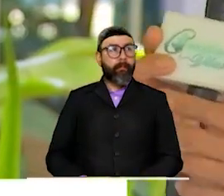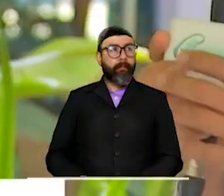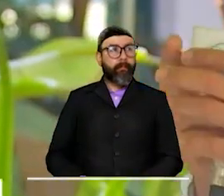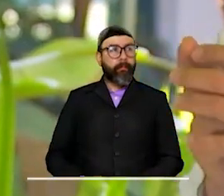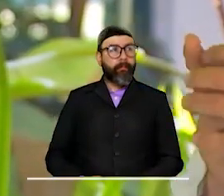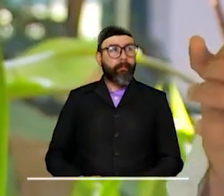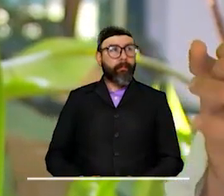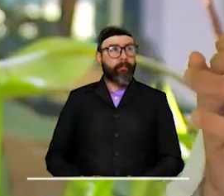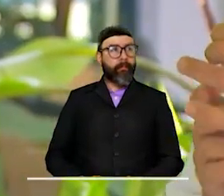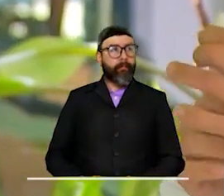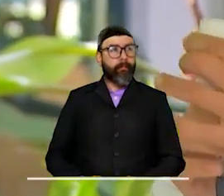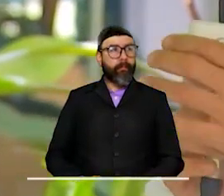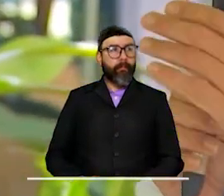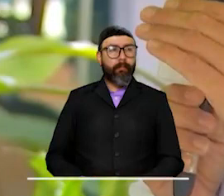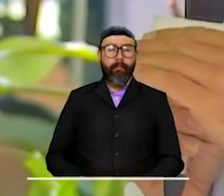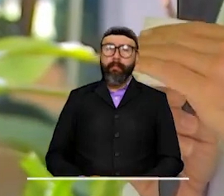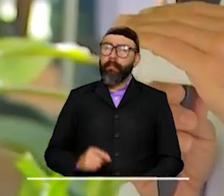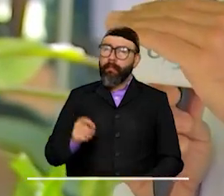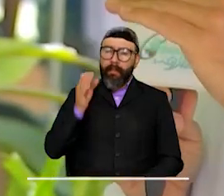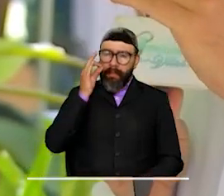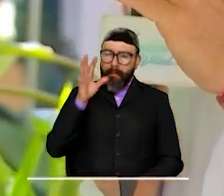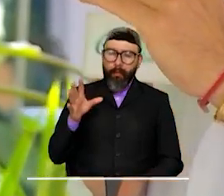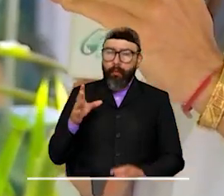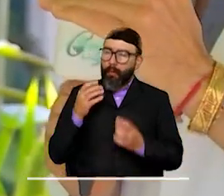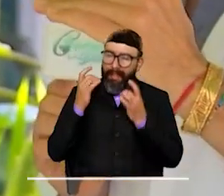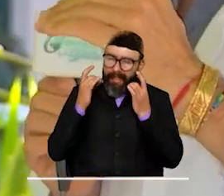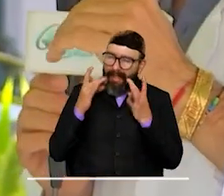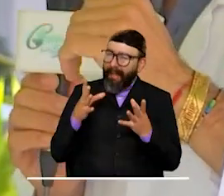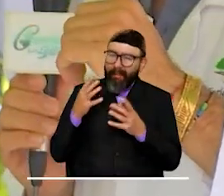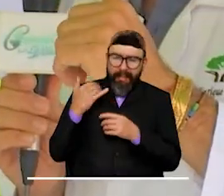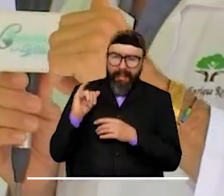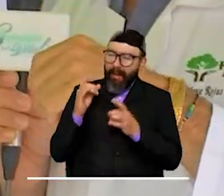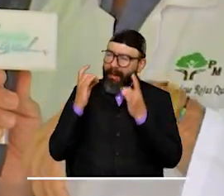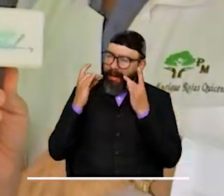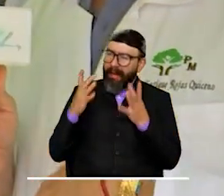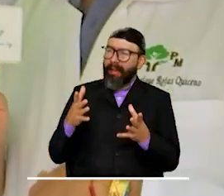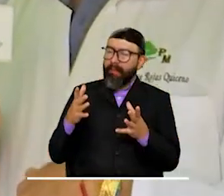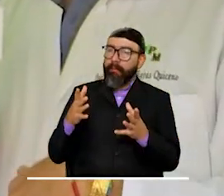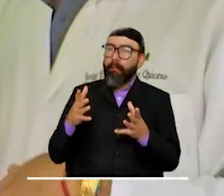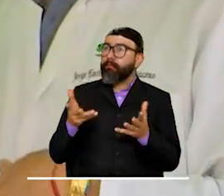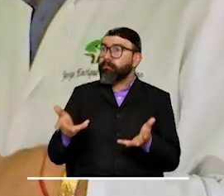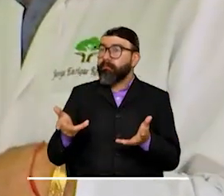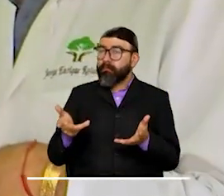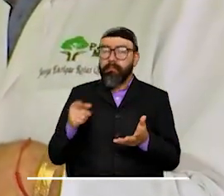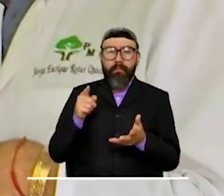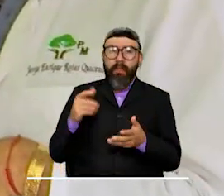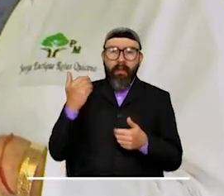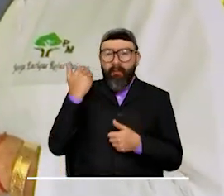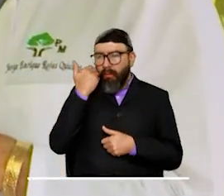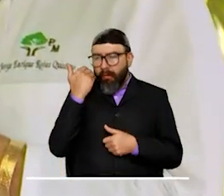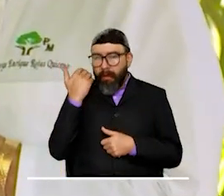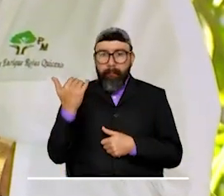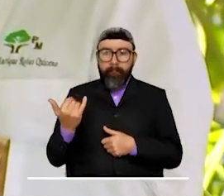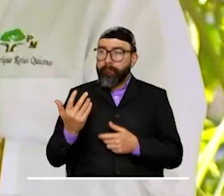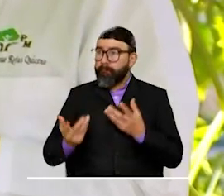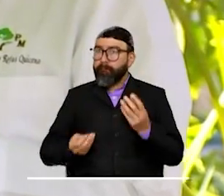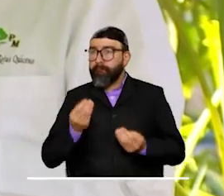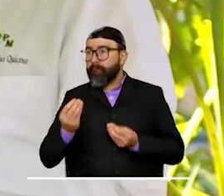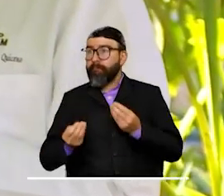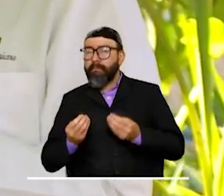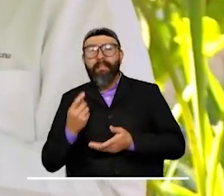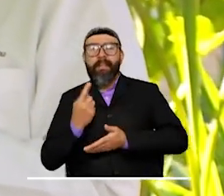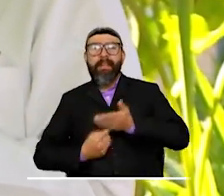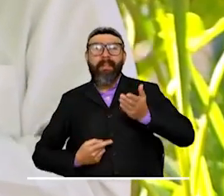¿Cuáles podrían ser esos estadios en el progreso de la enfermedad de una alteración gástrica, una patología